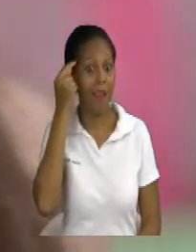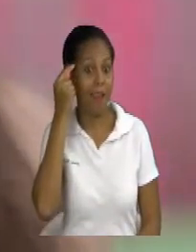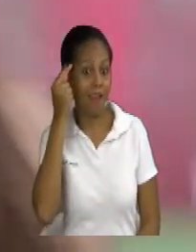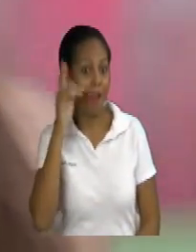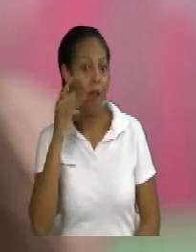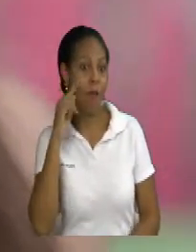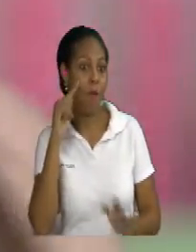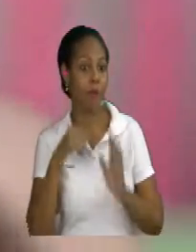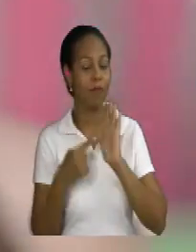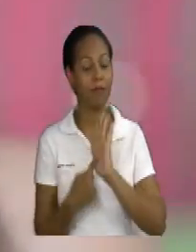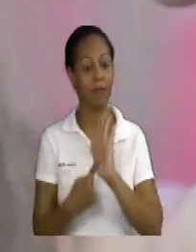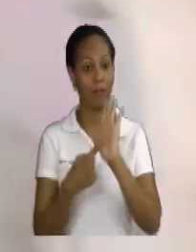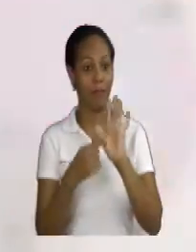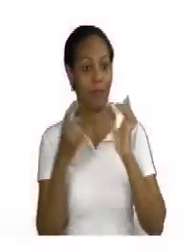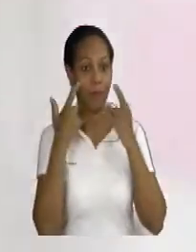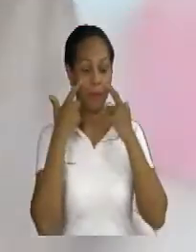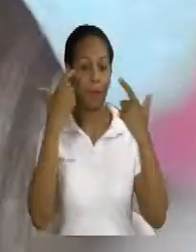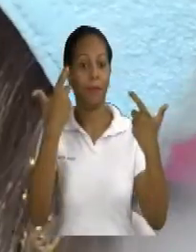la mirada.